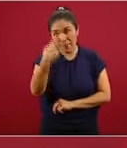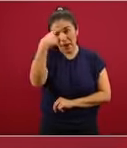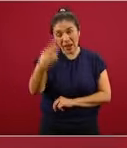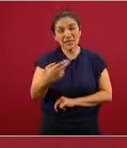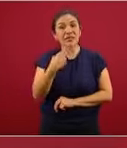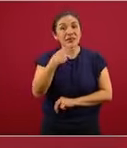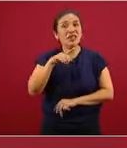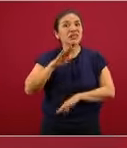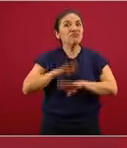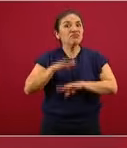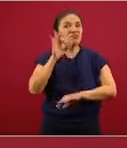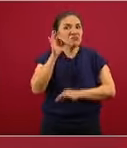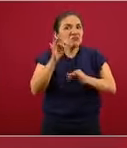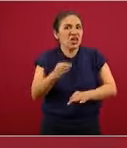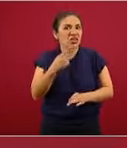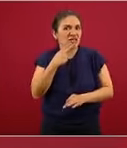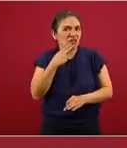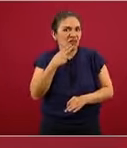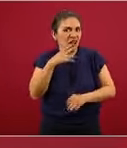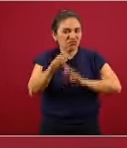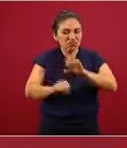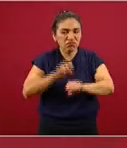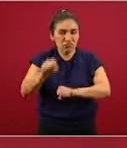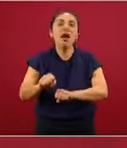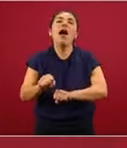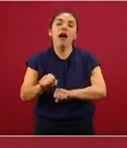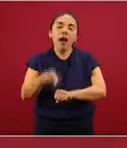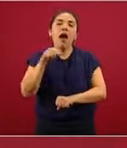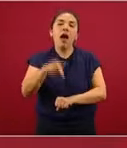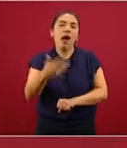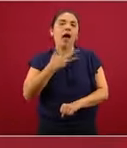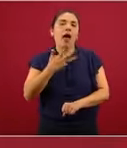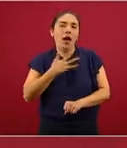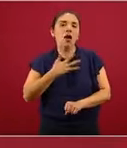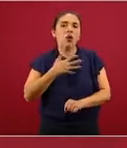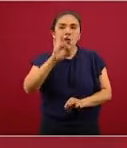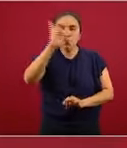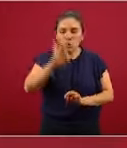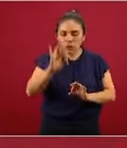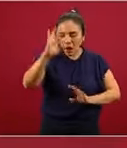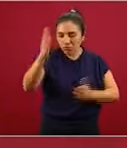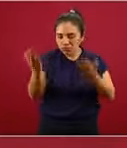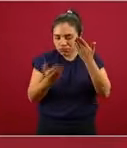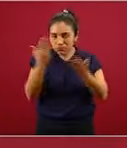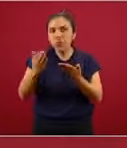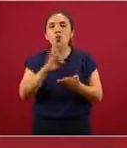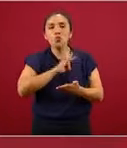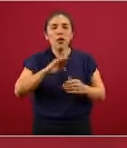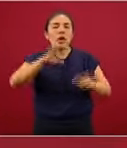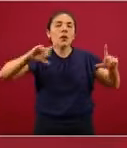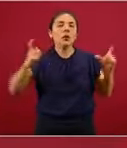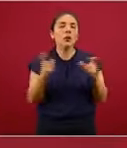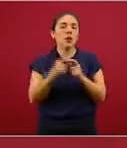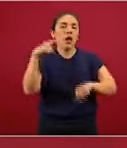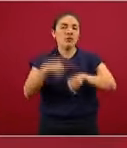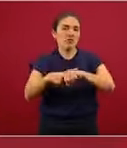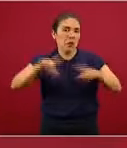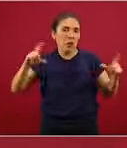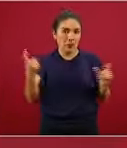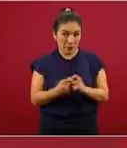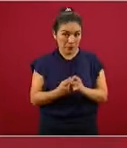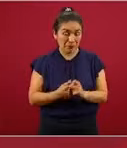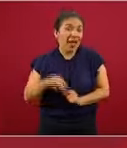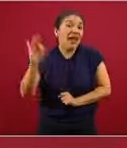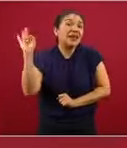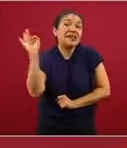sea efectiva, entonces se alcanza ese porcentaje y se extingue la epidemia. Pero también sí